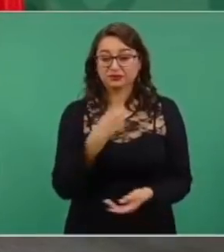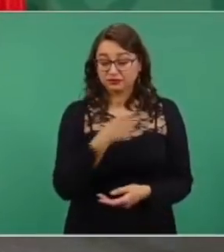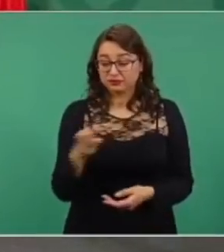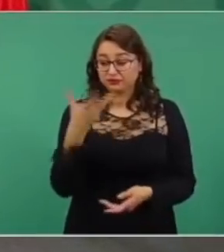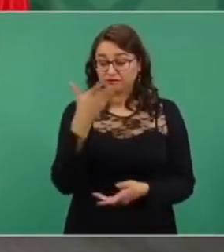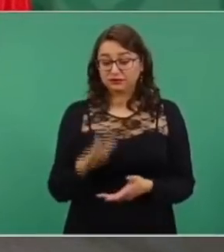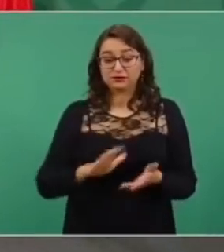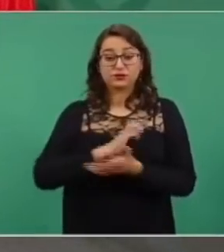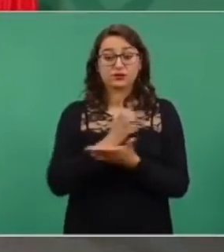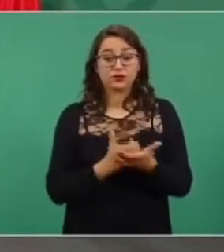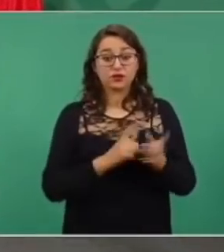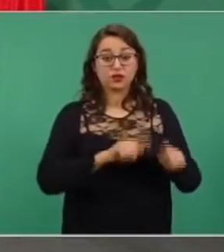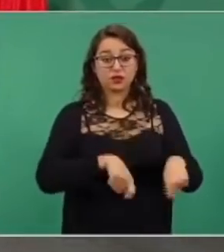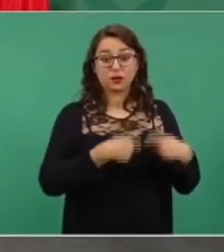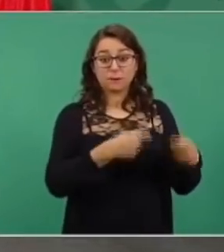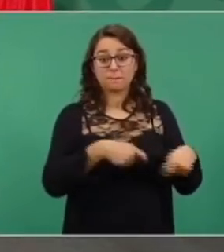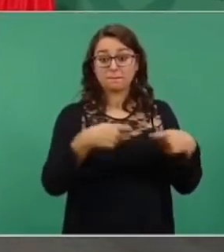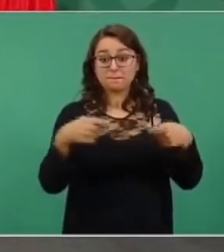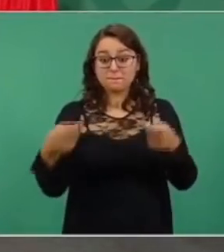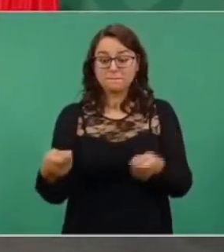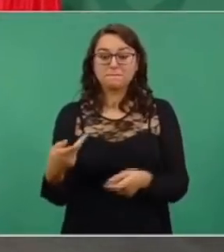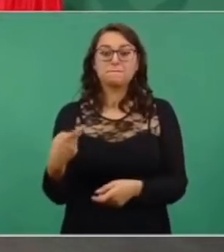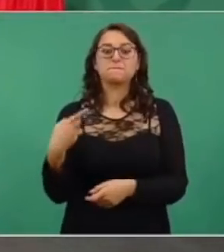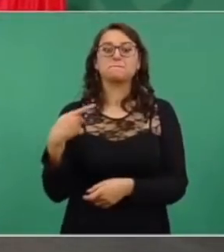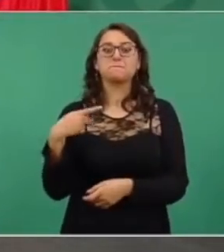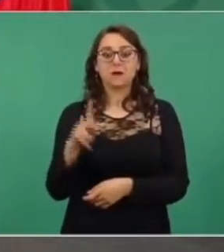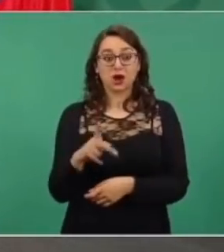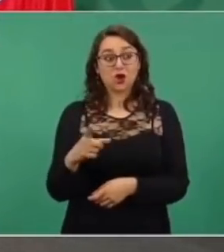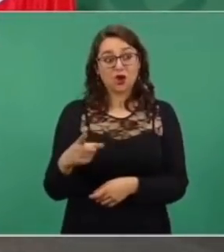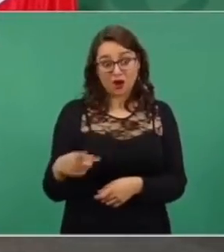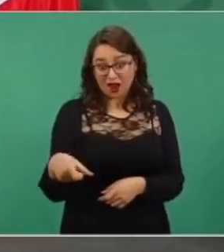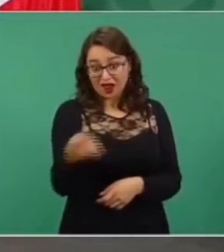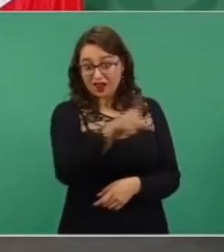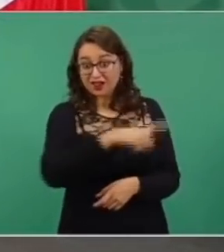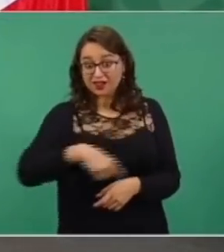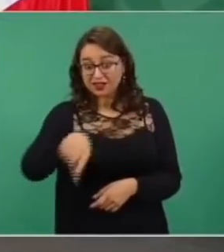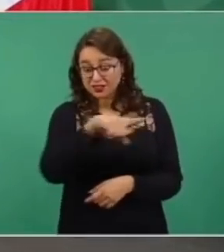Pero las utilidades que han obtenido